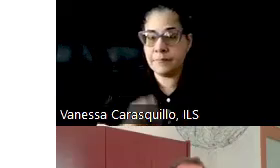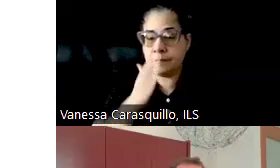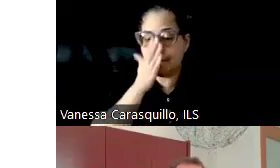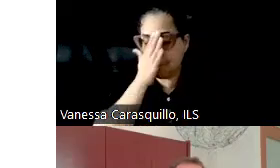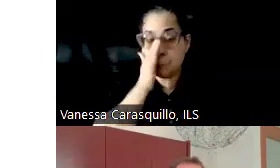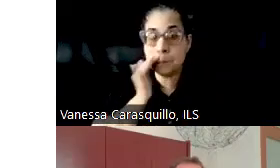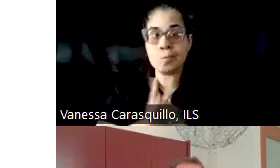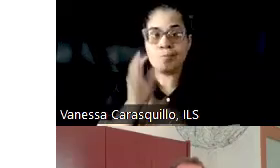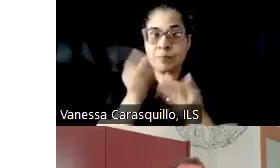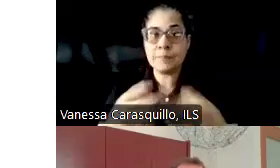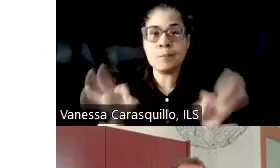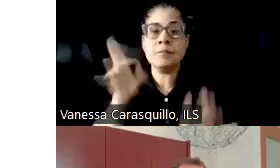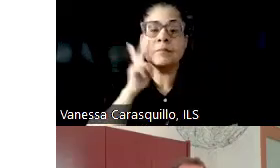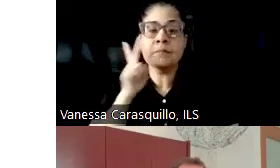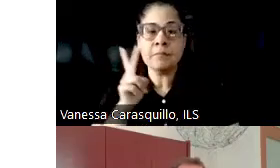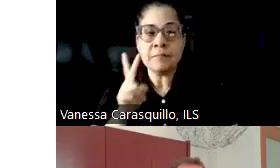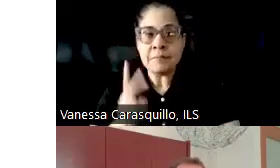ver,